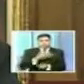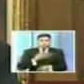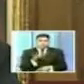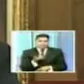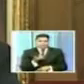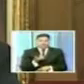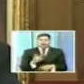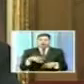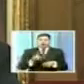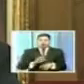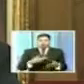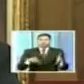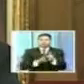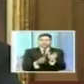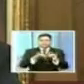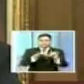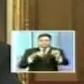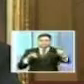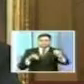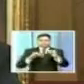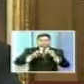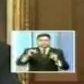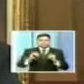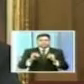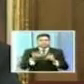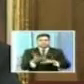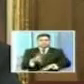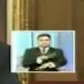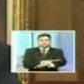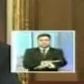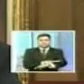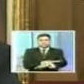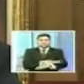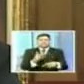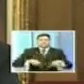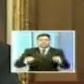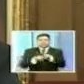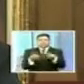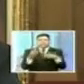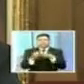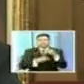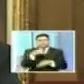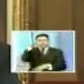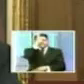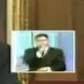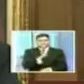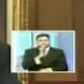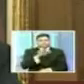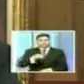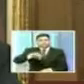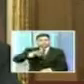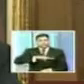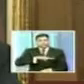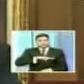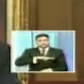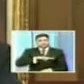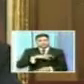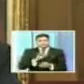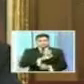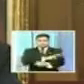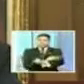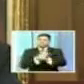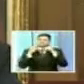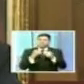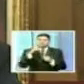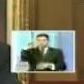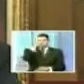la división y el caos. Que es lo que han hecho ahorita con nuestra hermana Brasil, nuestra potencia Brasil. Lo decimos con orgullo, porque